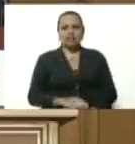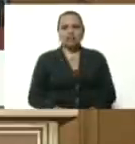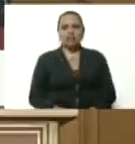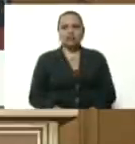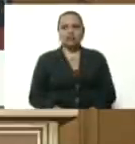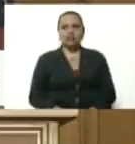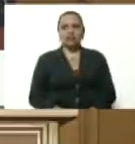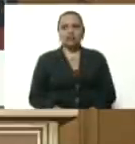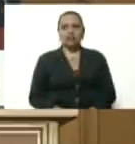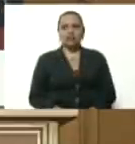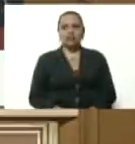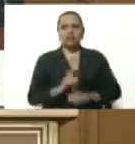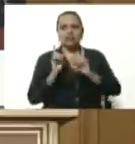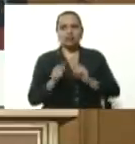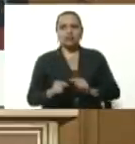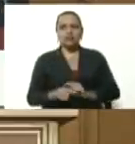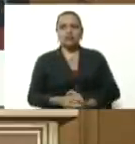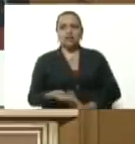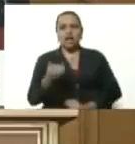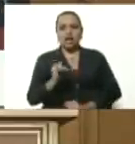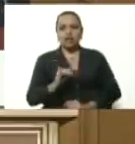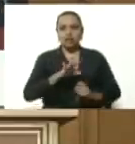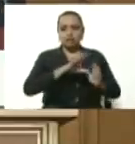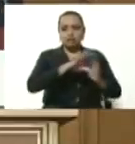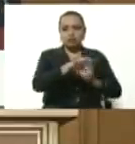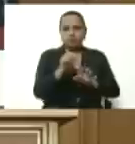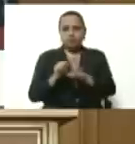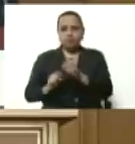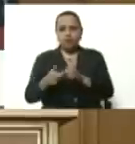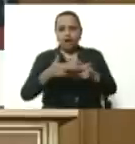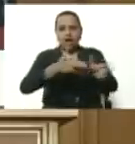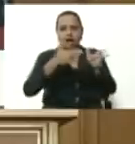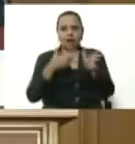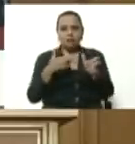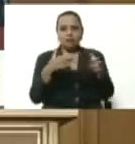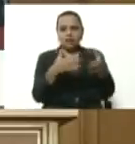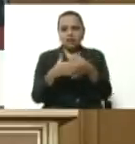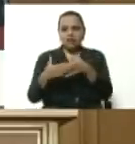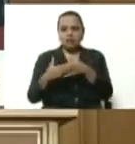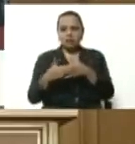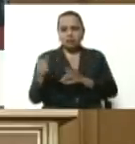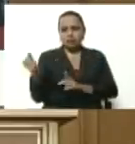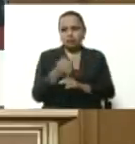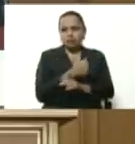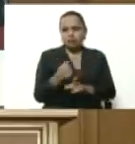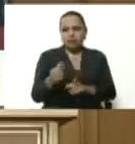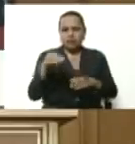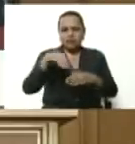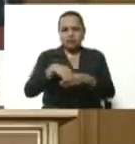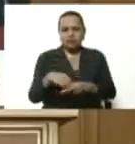que incluye un embargo de armas y equipos para represión interna. Tampoco lo manejamos.